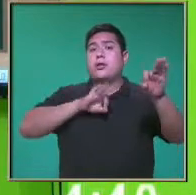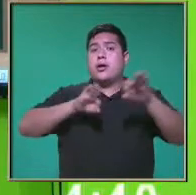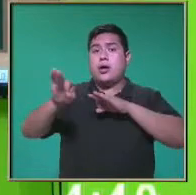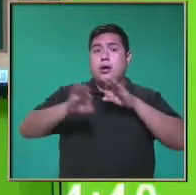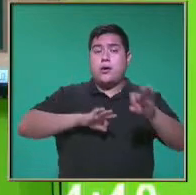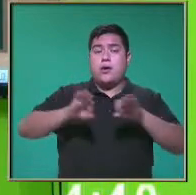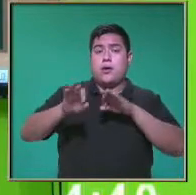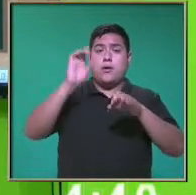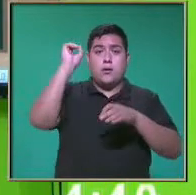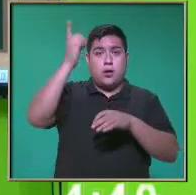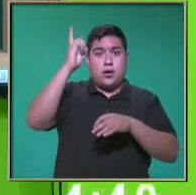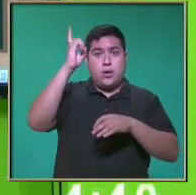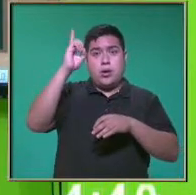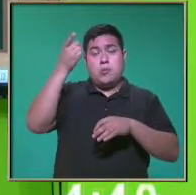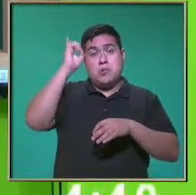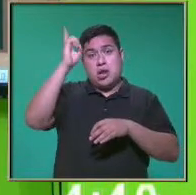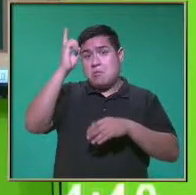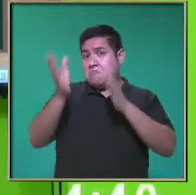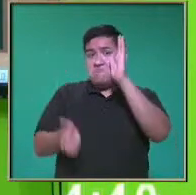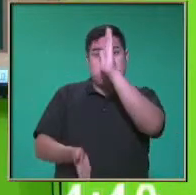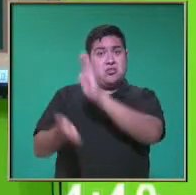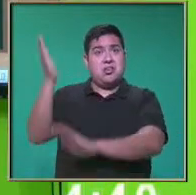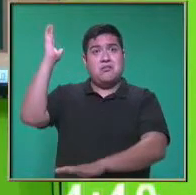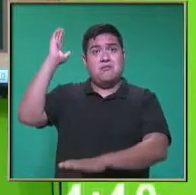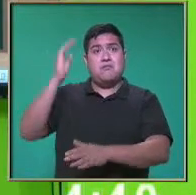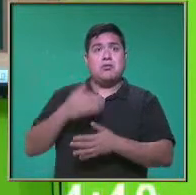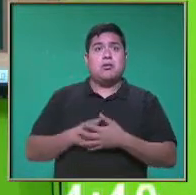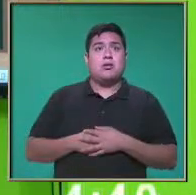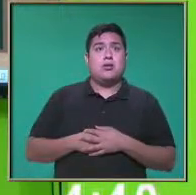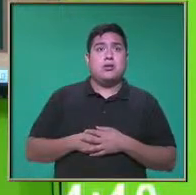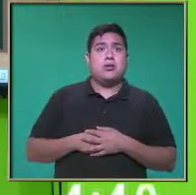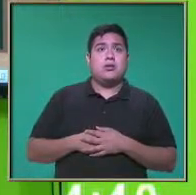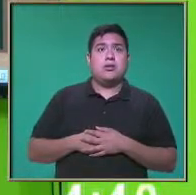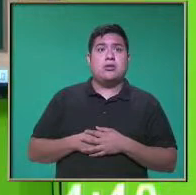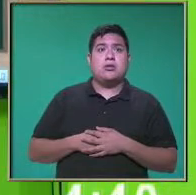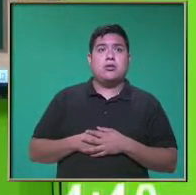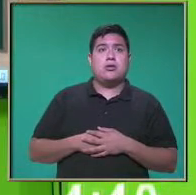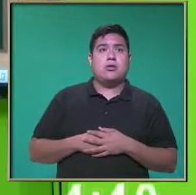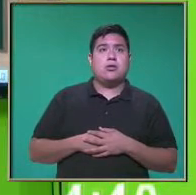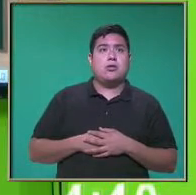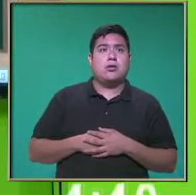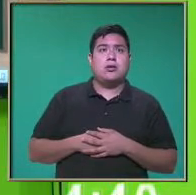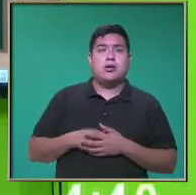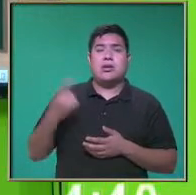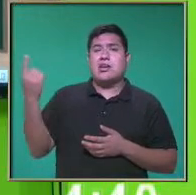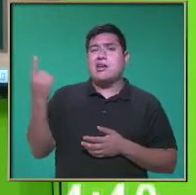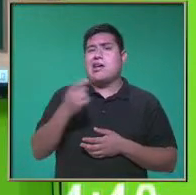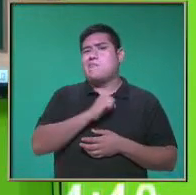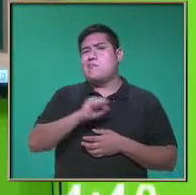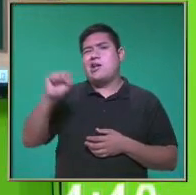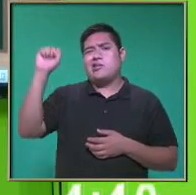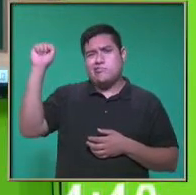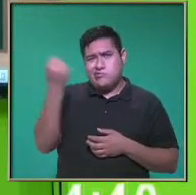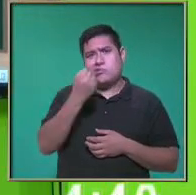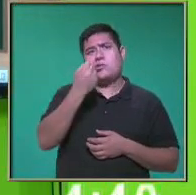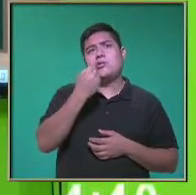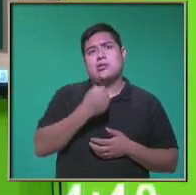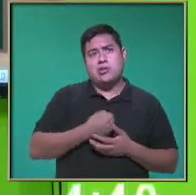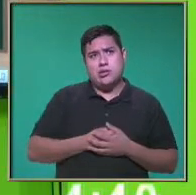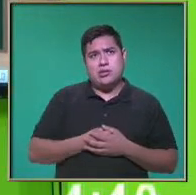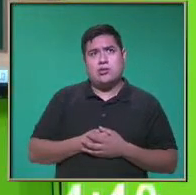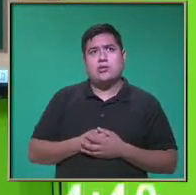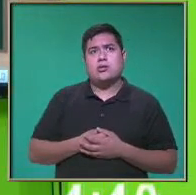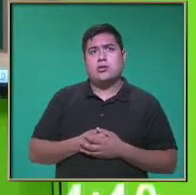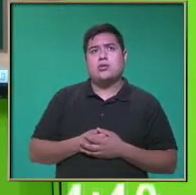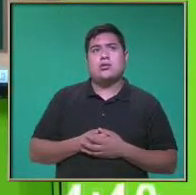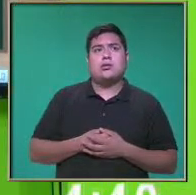the working horse ran away and the farmer's neighbor exclaimed, "What bad luck!" Un día, el caballo trabajador, el caballo que era